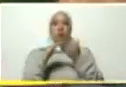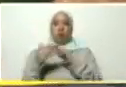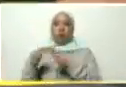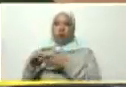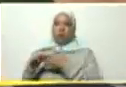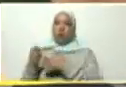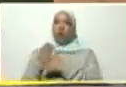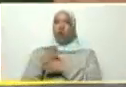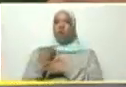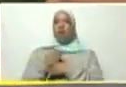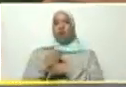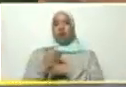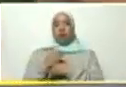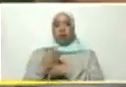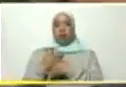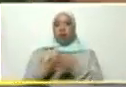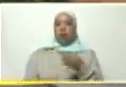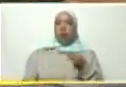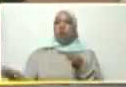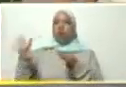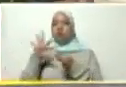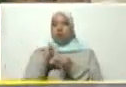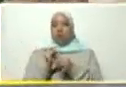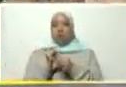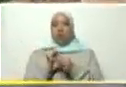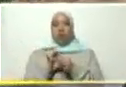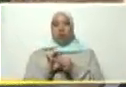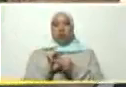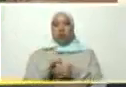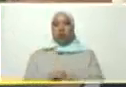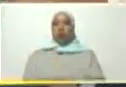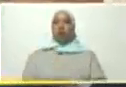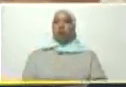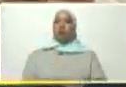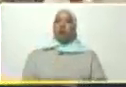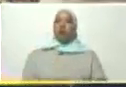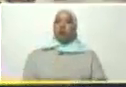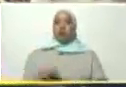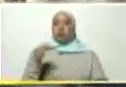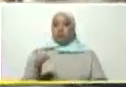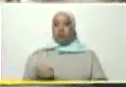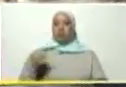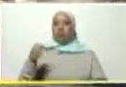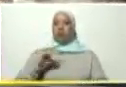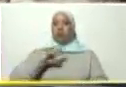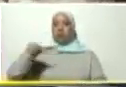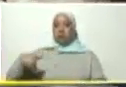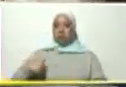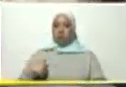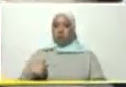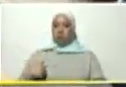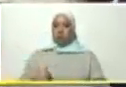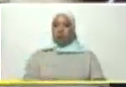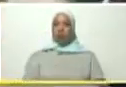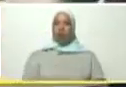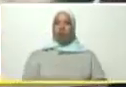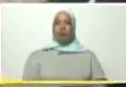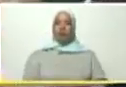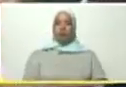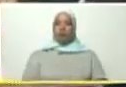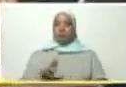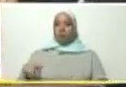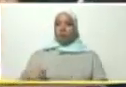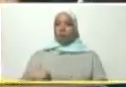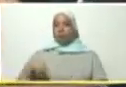compartido unitario ese espíritu está encarnado y nosotros en